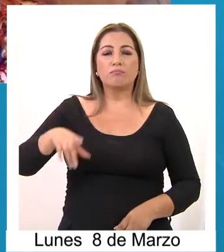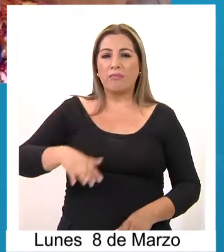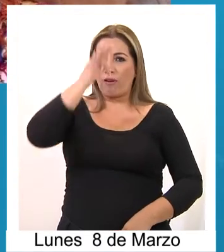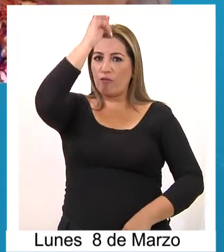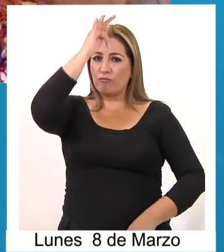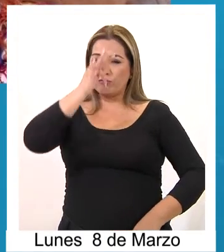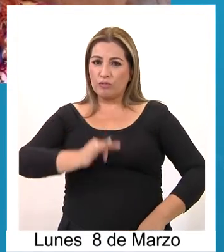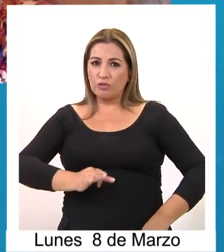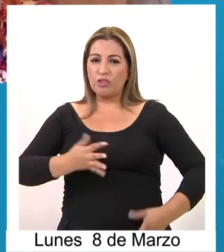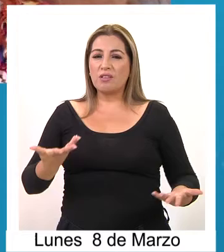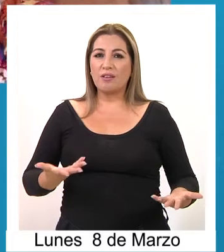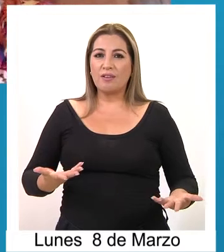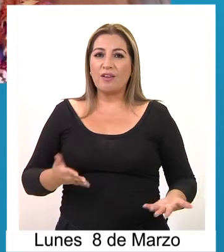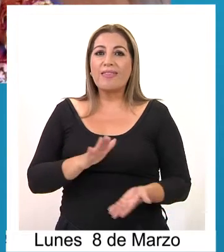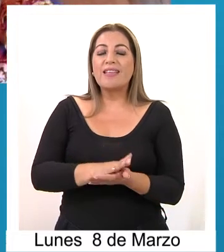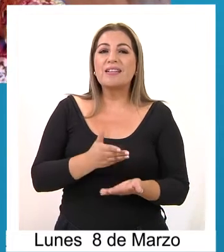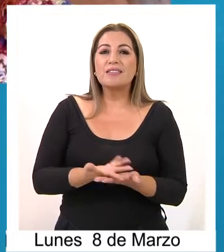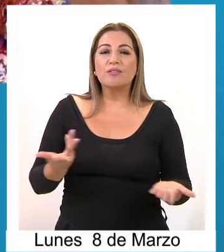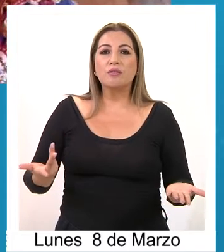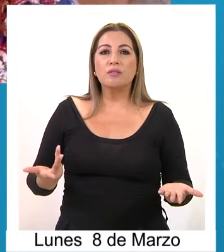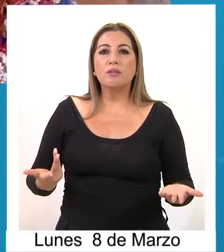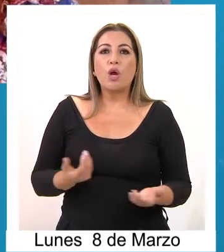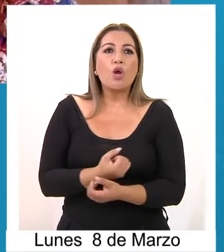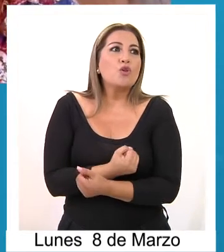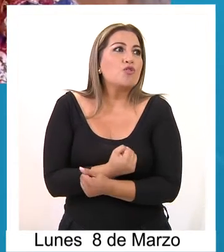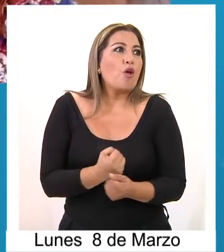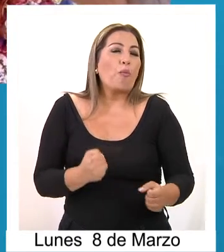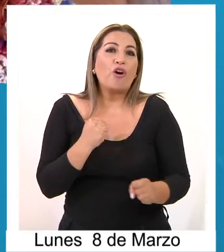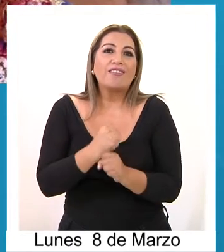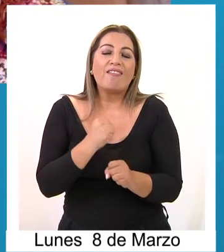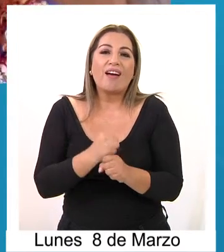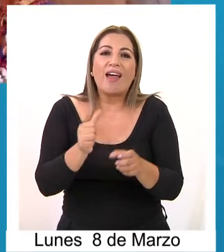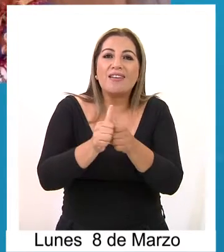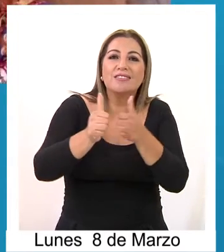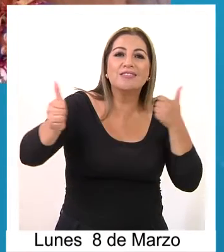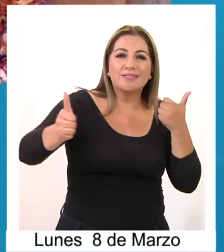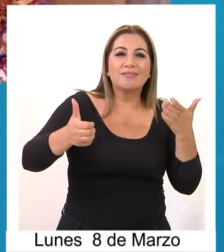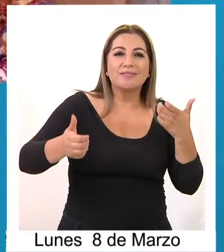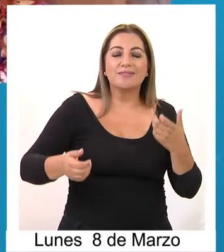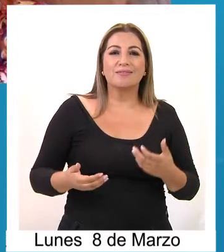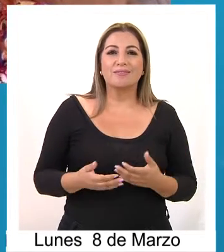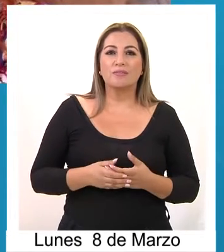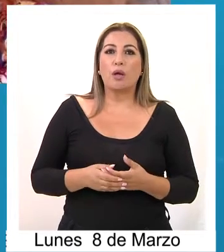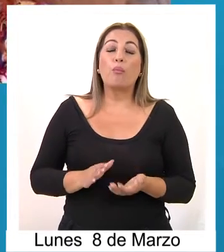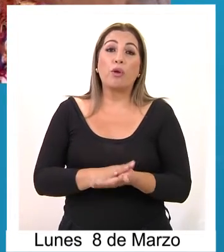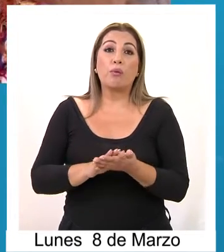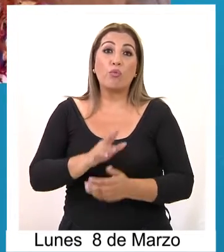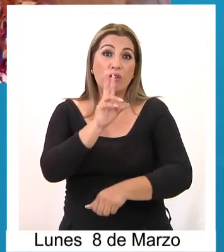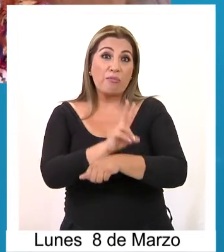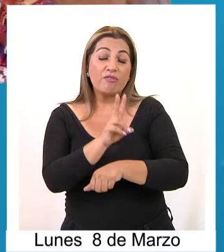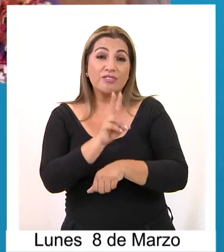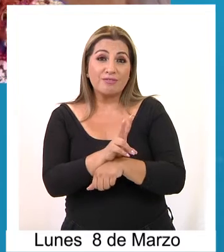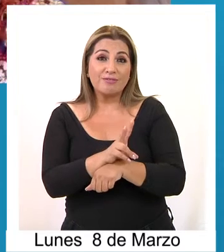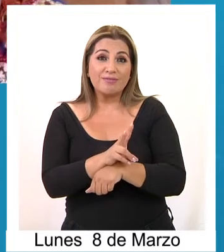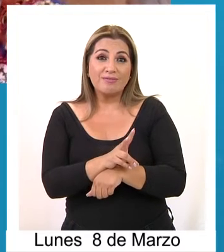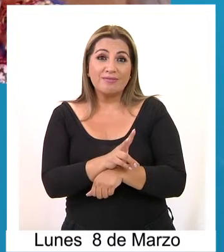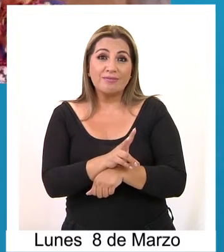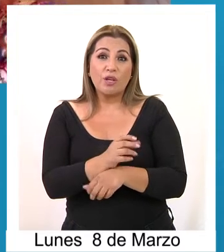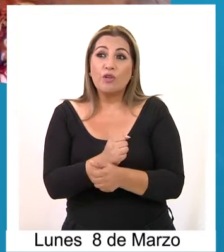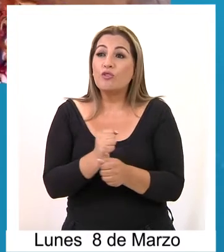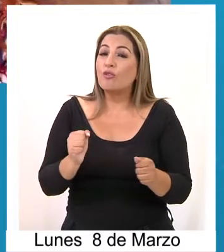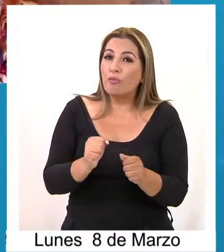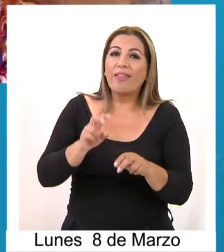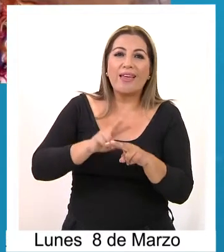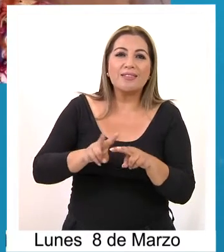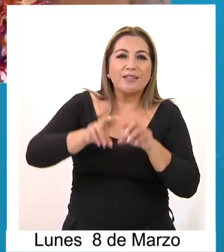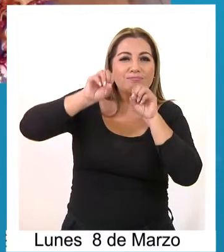salud que atiende pacientes, muchas veces le dicen, no te puedo mandar a teletrabajo porque no tengo cómo Mm, reemplazar esto. O una profesora, le claro, dicen, tú no puedes claro.